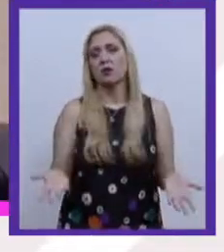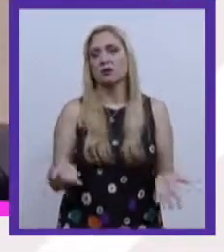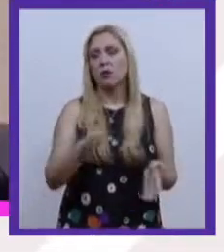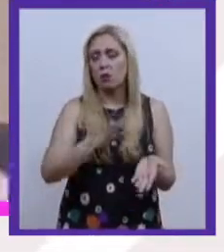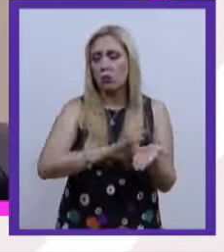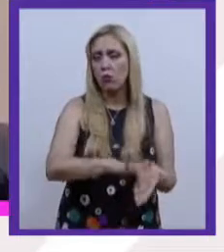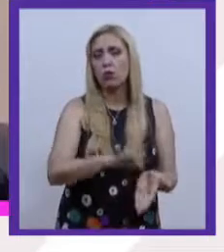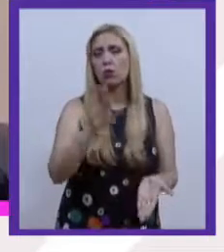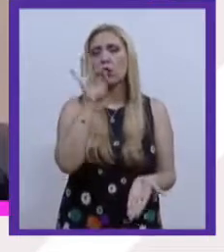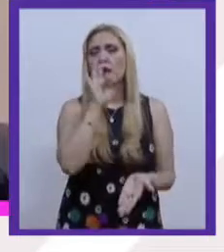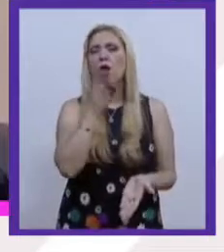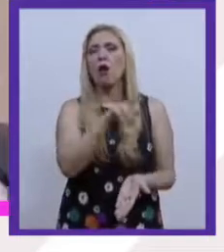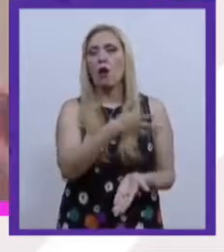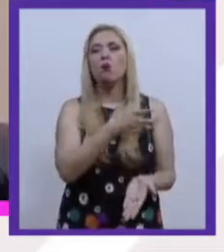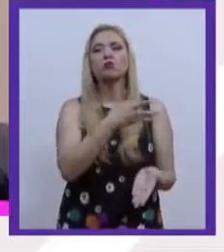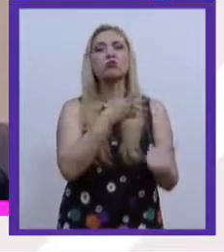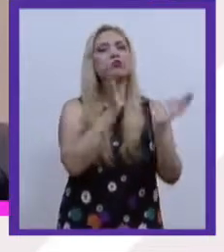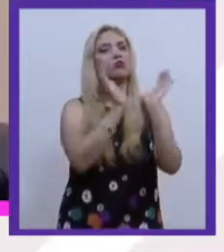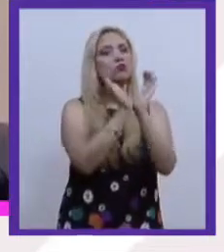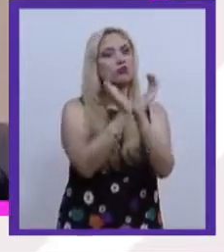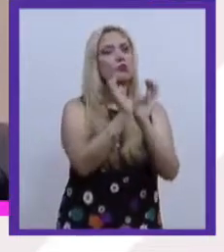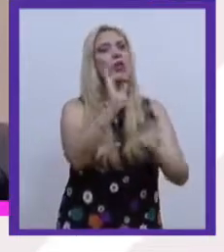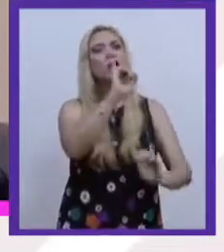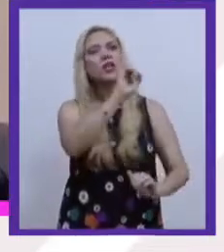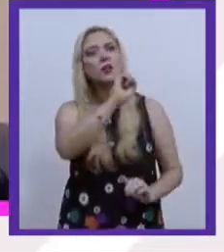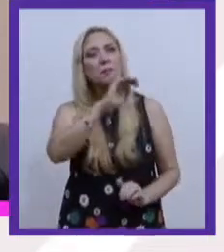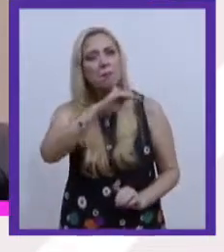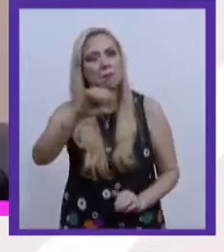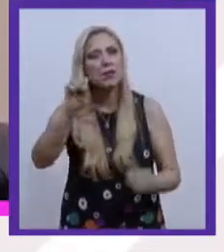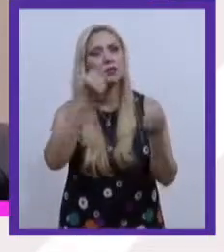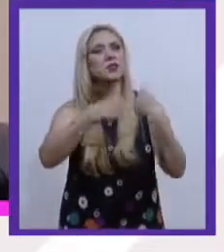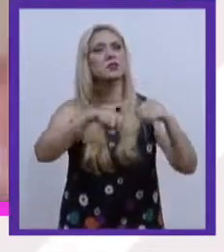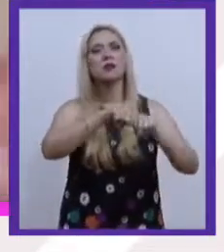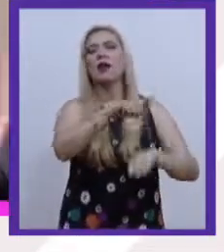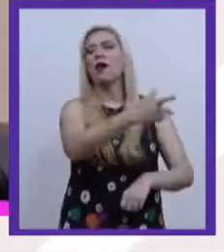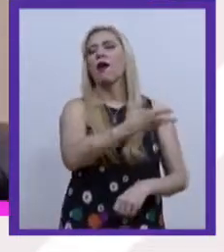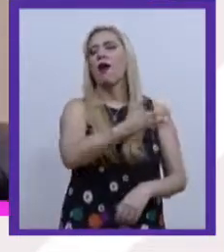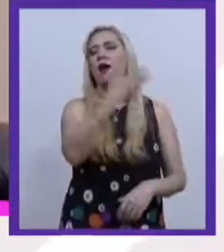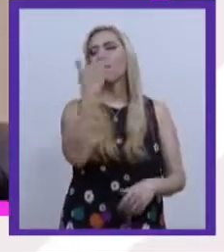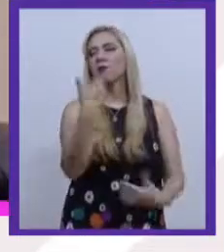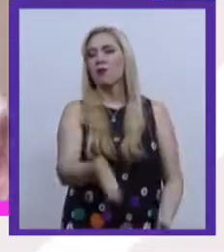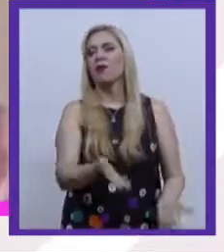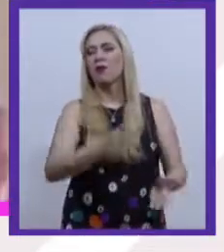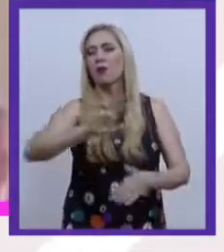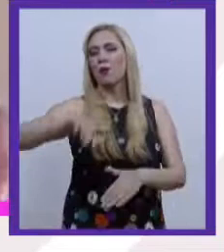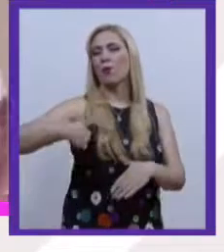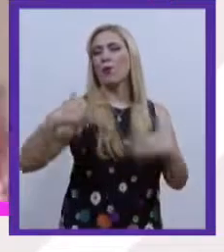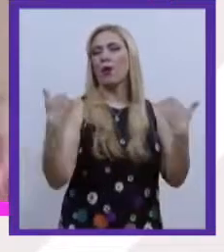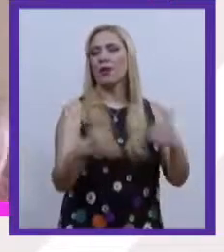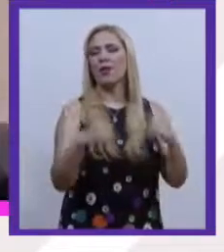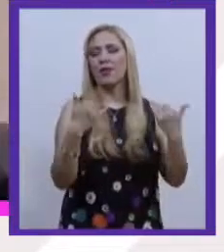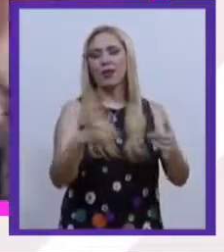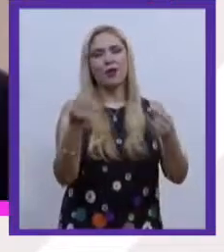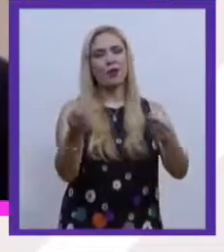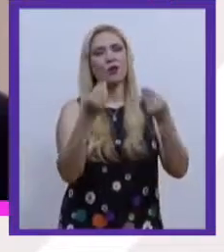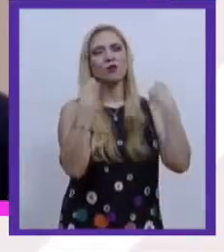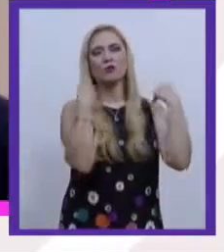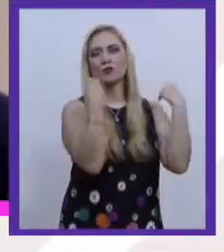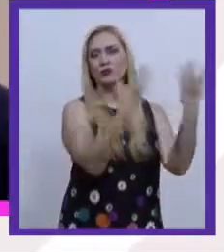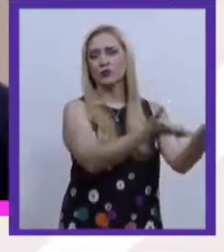tienen posibilidades de seguridad social tienen el derecho a una guardería, en particular las mujeres